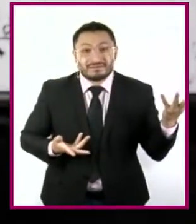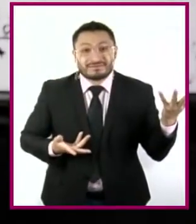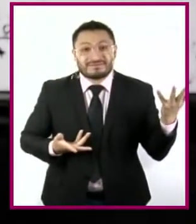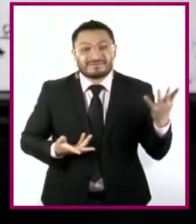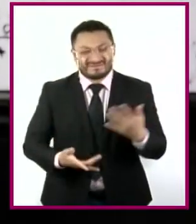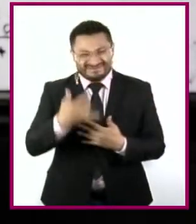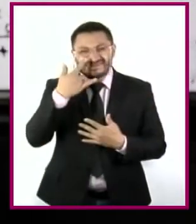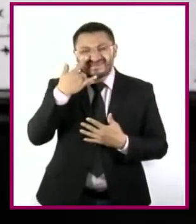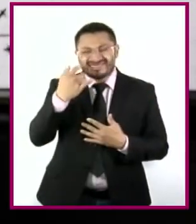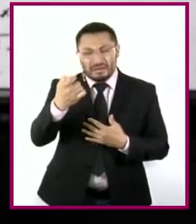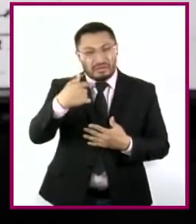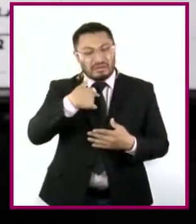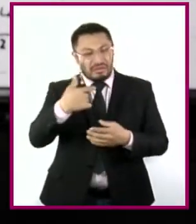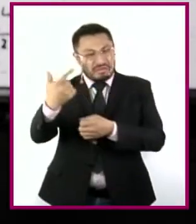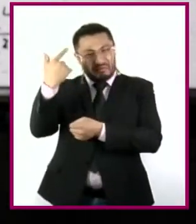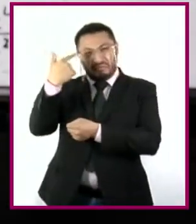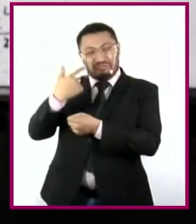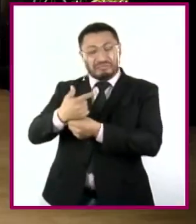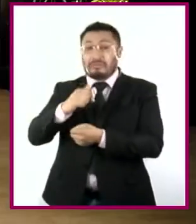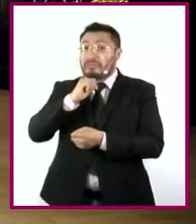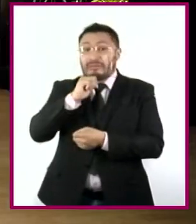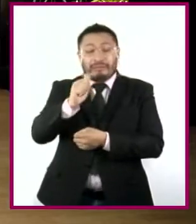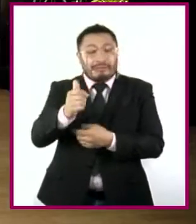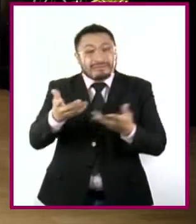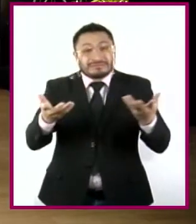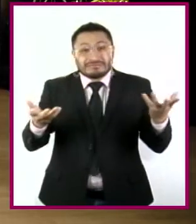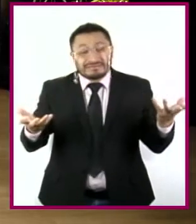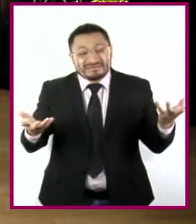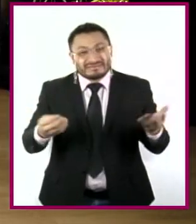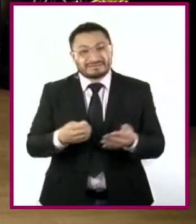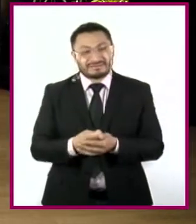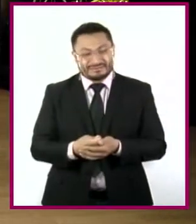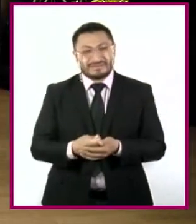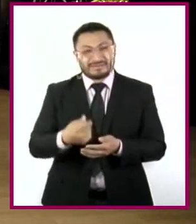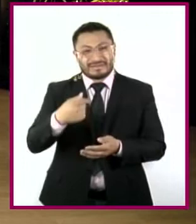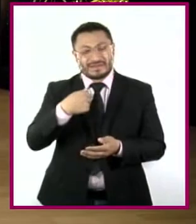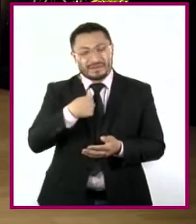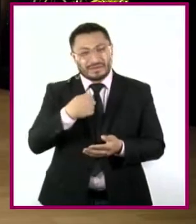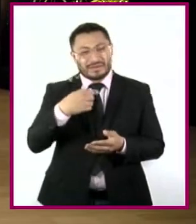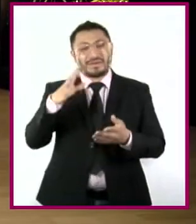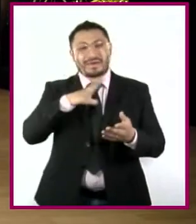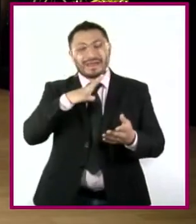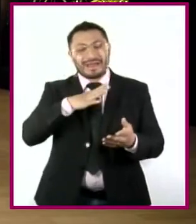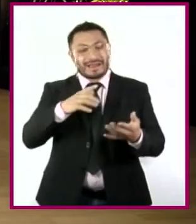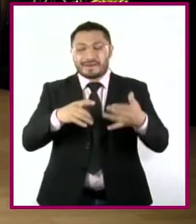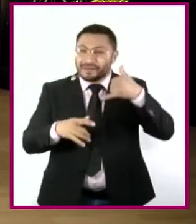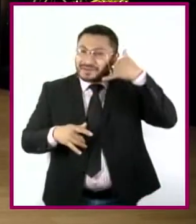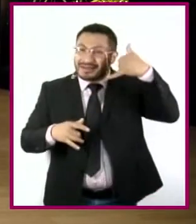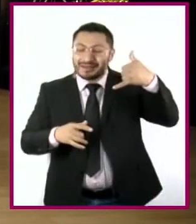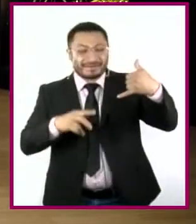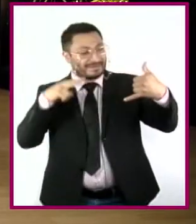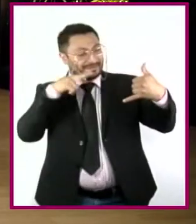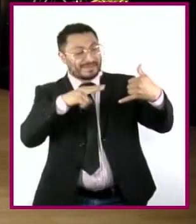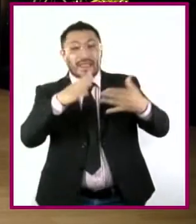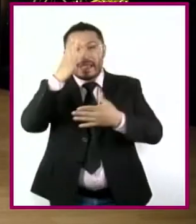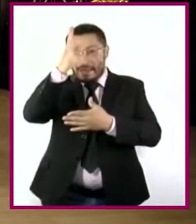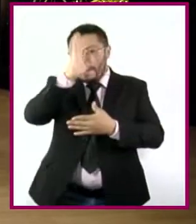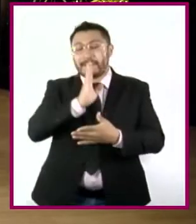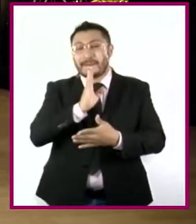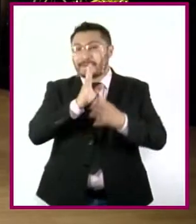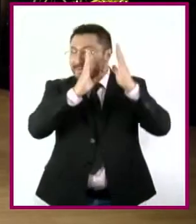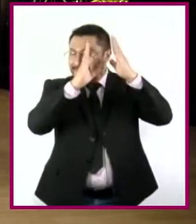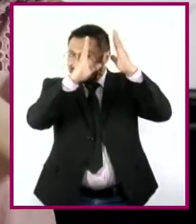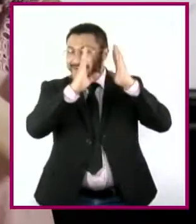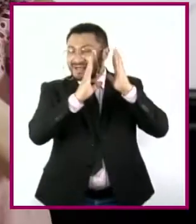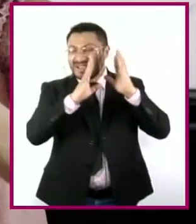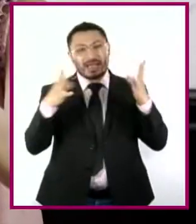Qué extraño, nunca me había dado cuenta de eso. A ver, tengo un filtro en mi teléfono que justo refleja la mitad del rostro y los pone juntos